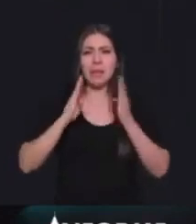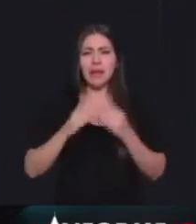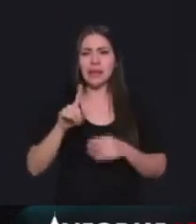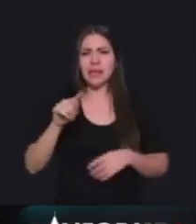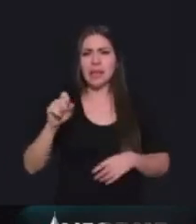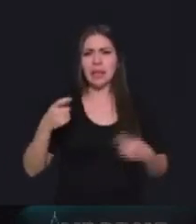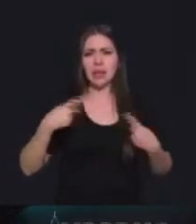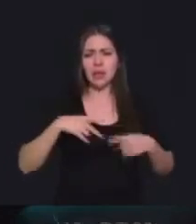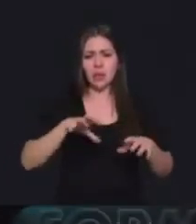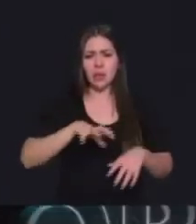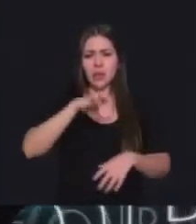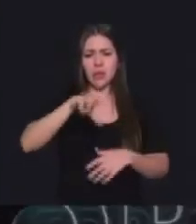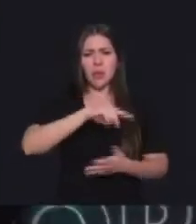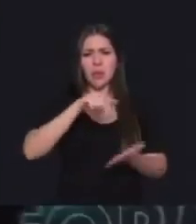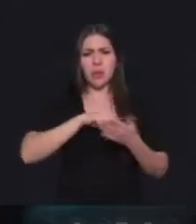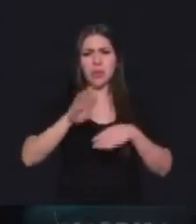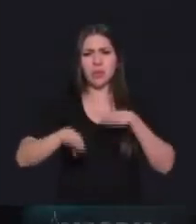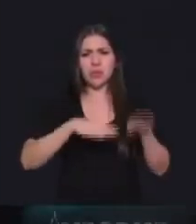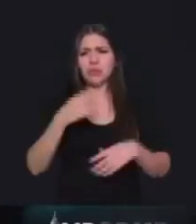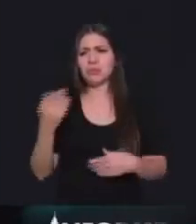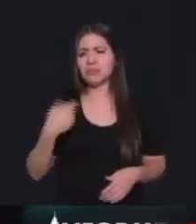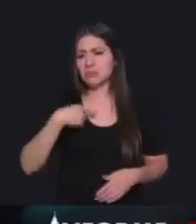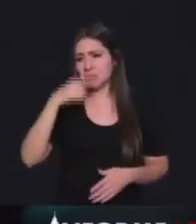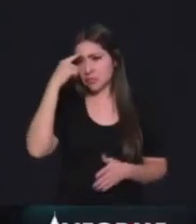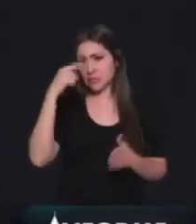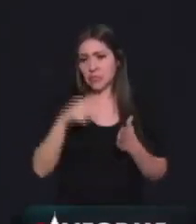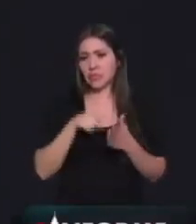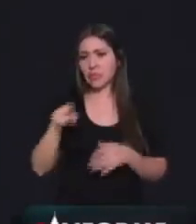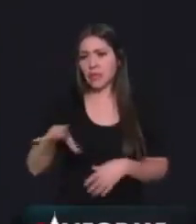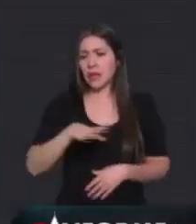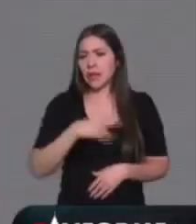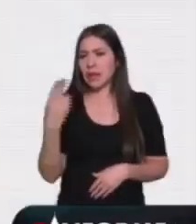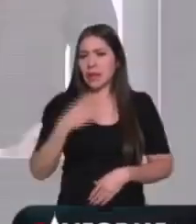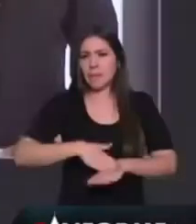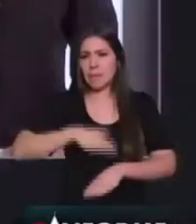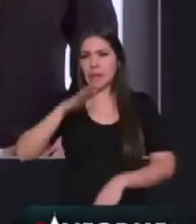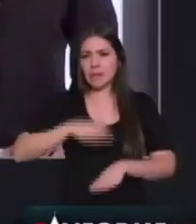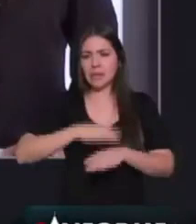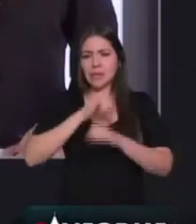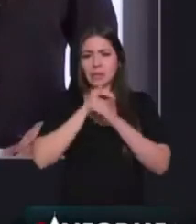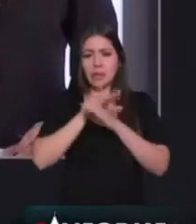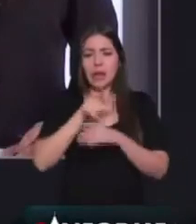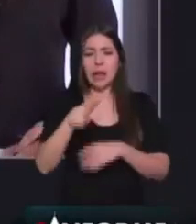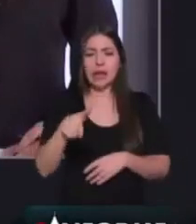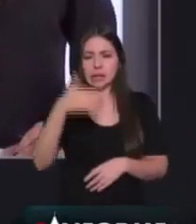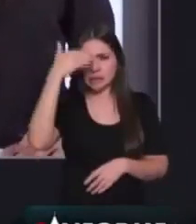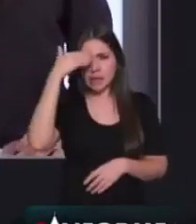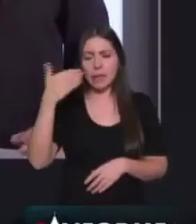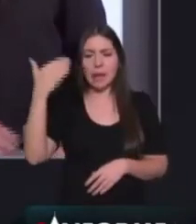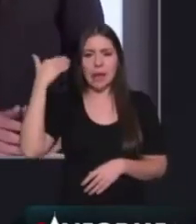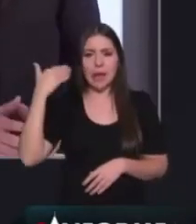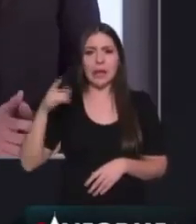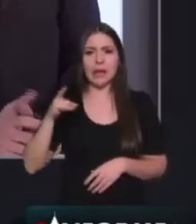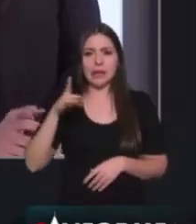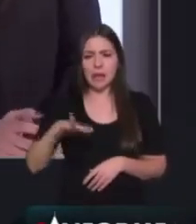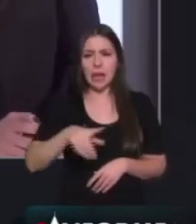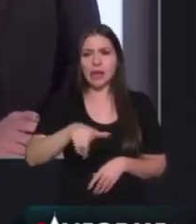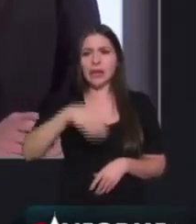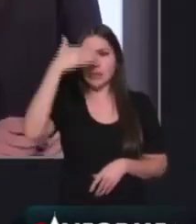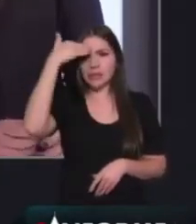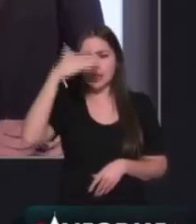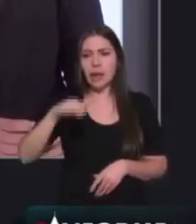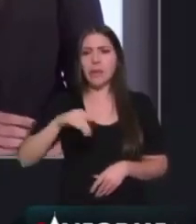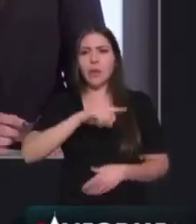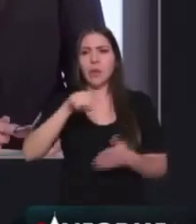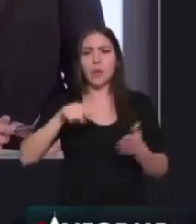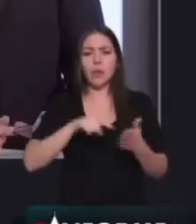muy bien, tendría que haber más información, porque esto ya se sabía que había restos humanos en